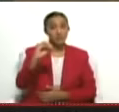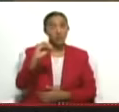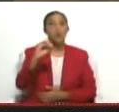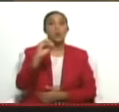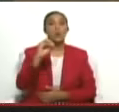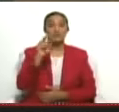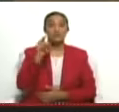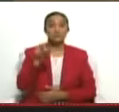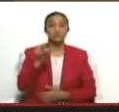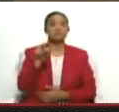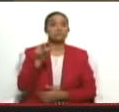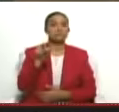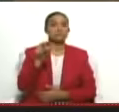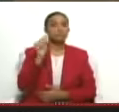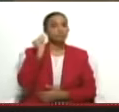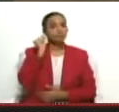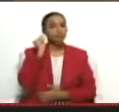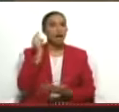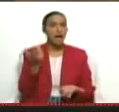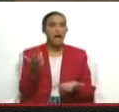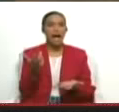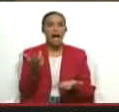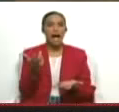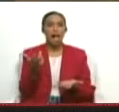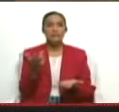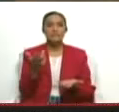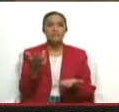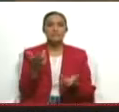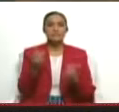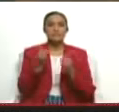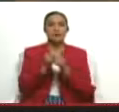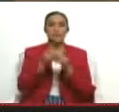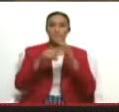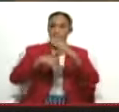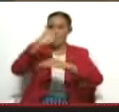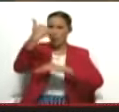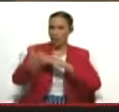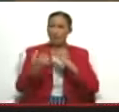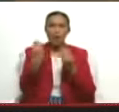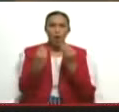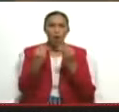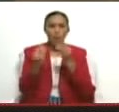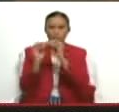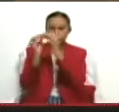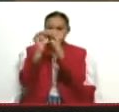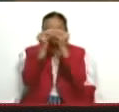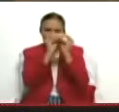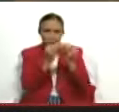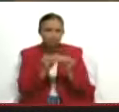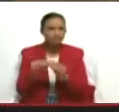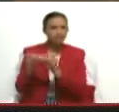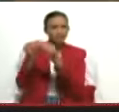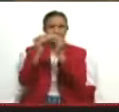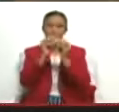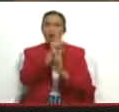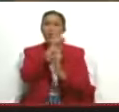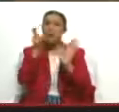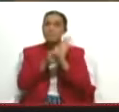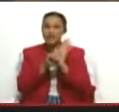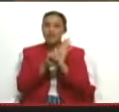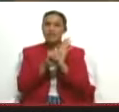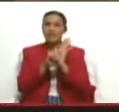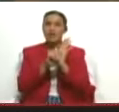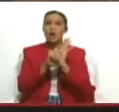para casos como este no le funcionó pero vean tenía un protocolo de seguridad para